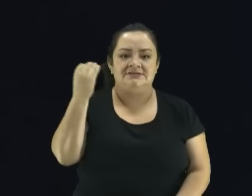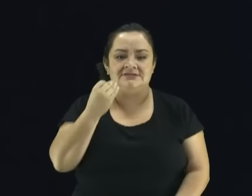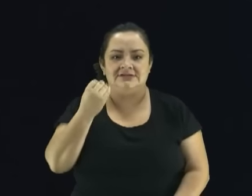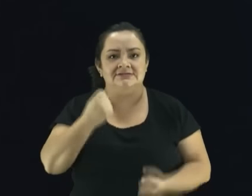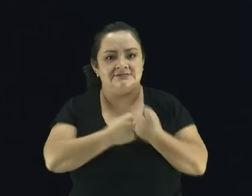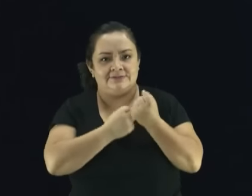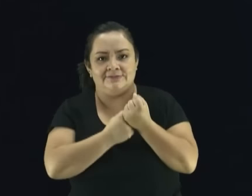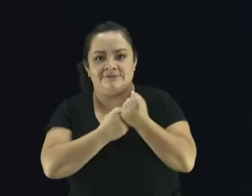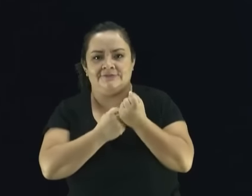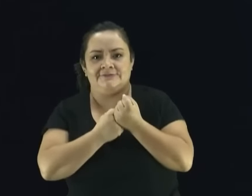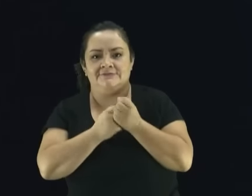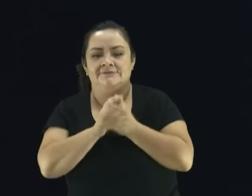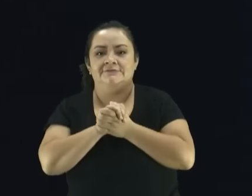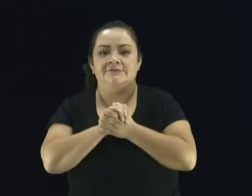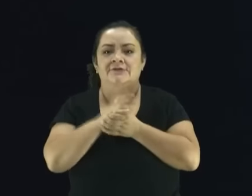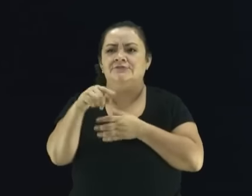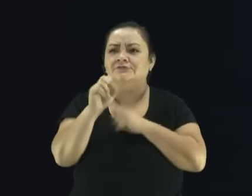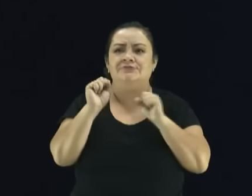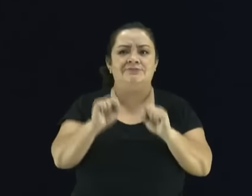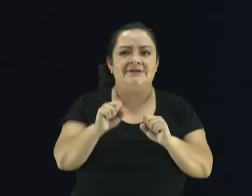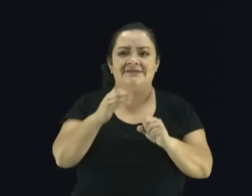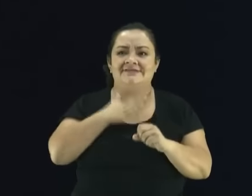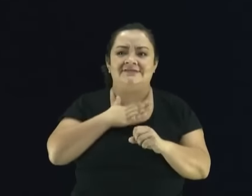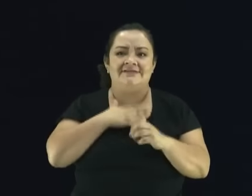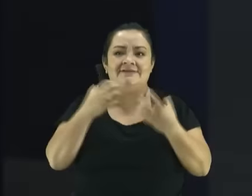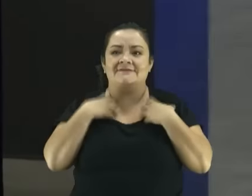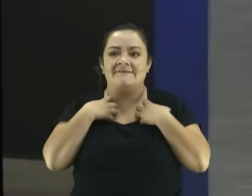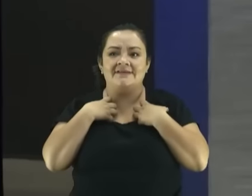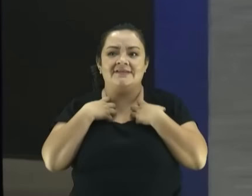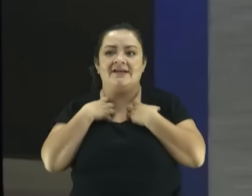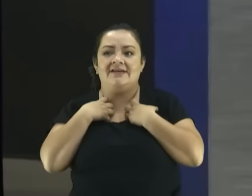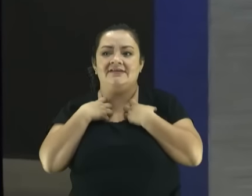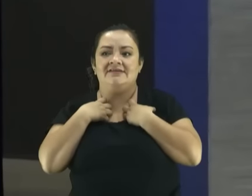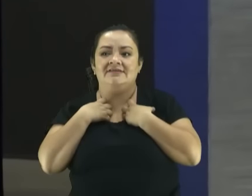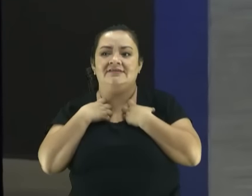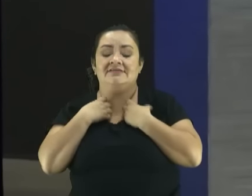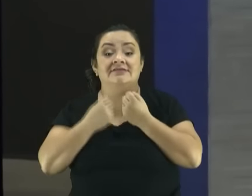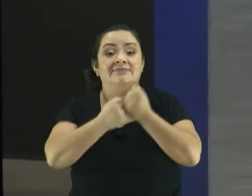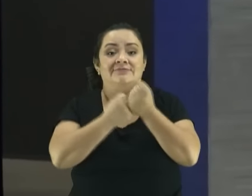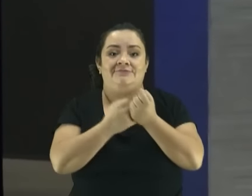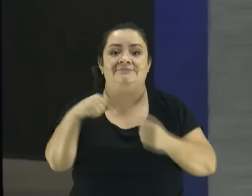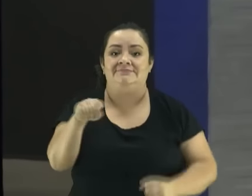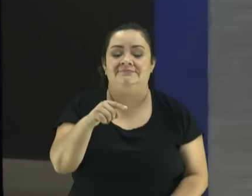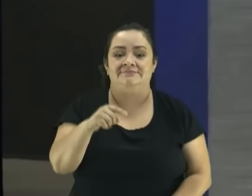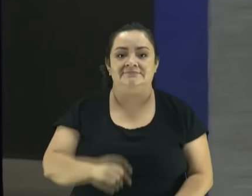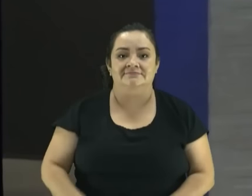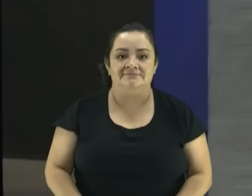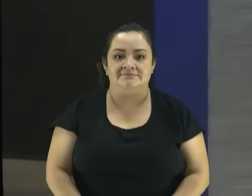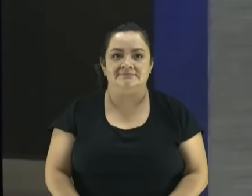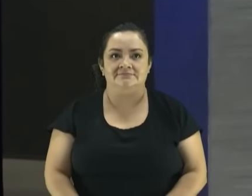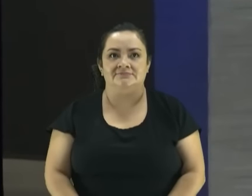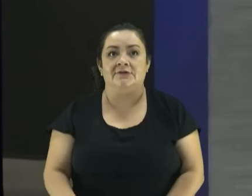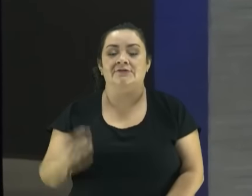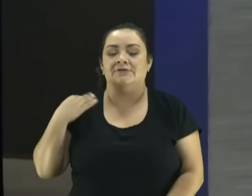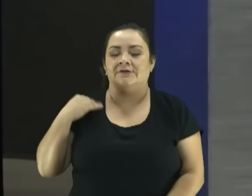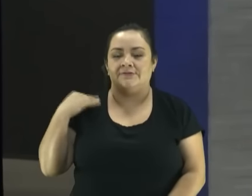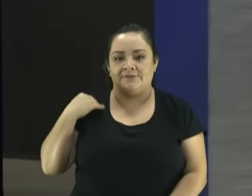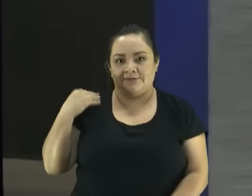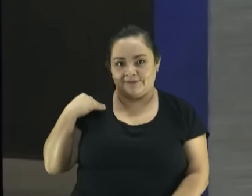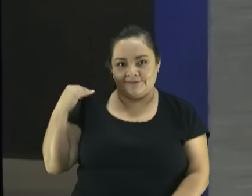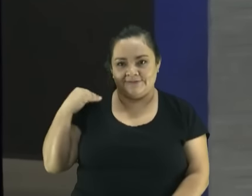alimenta usted no puede tener una vida de éxito caminando lejos y ajeno de la palabra de Dios nos lleó una invitación para este